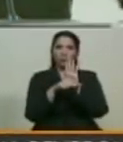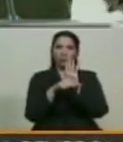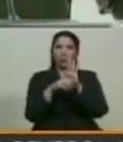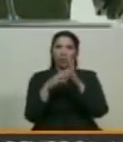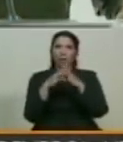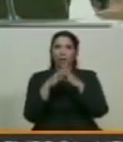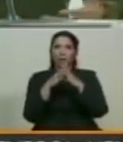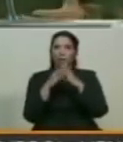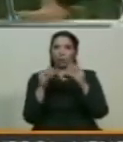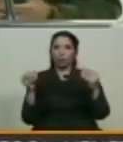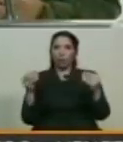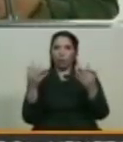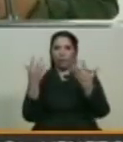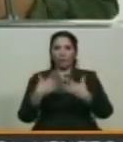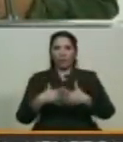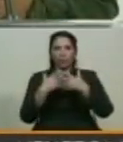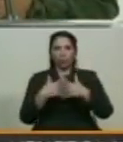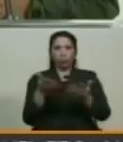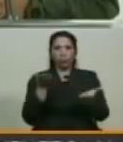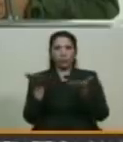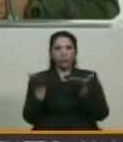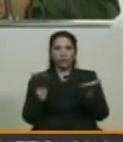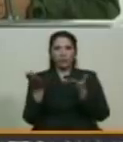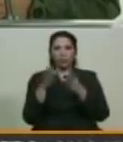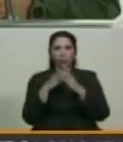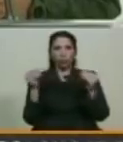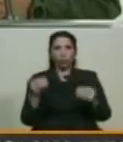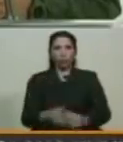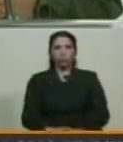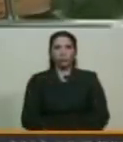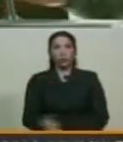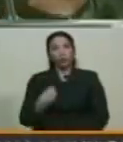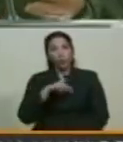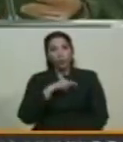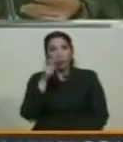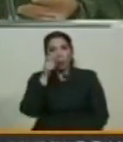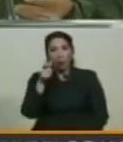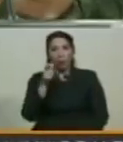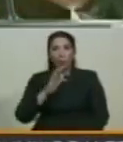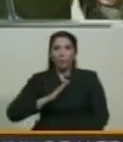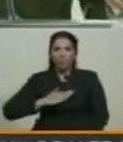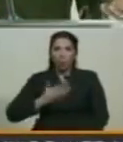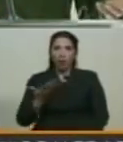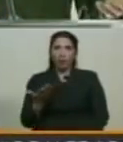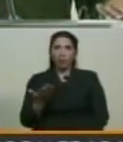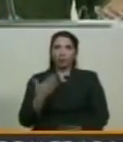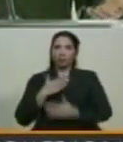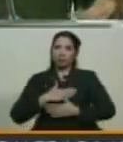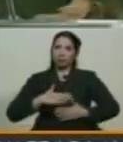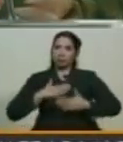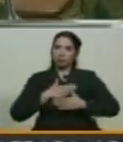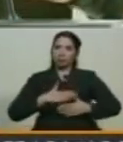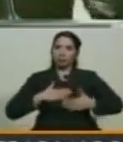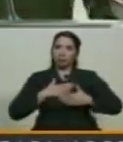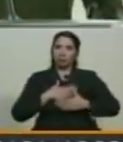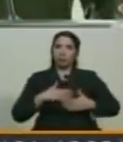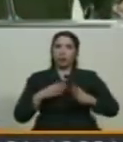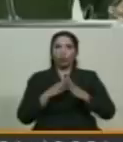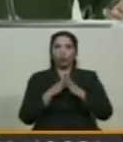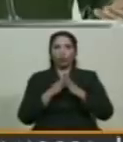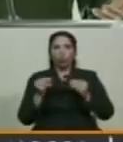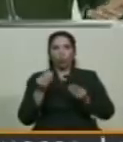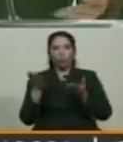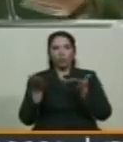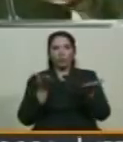las infraestructuras, los servicios, etcétera, para que nuestro pueblo pueda gozar de todos los beneficios y de todos los